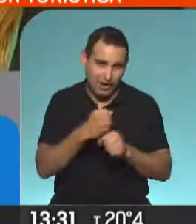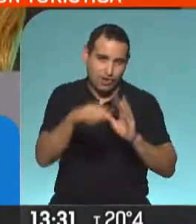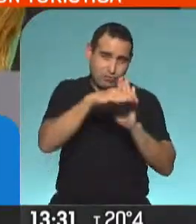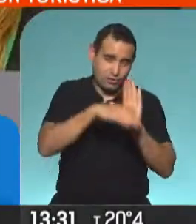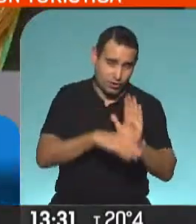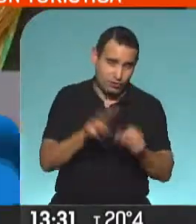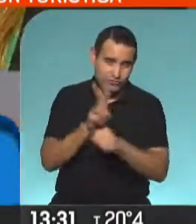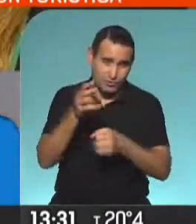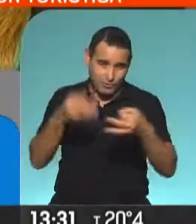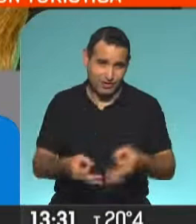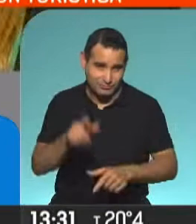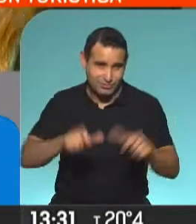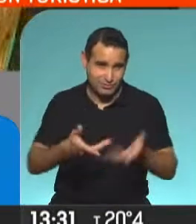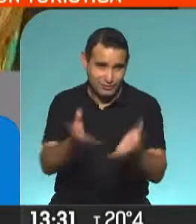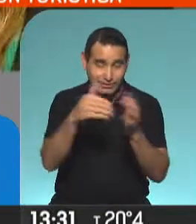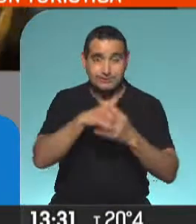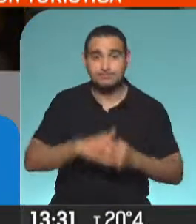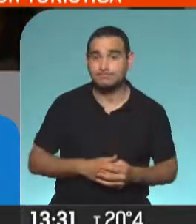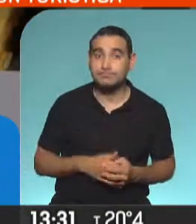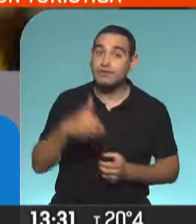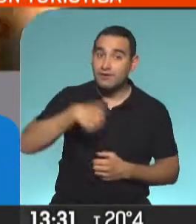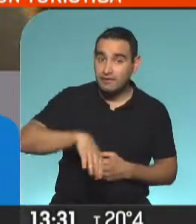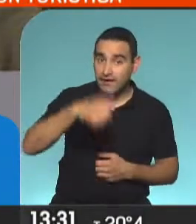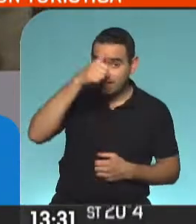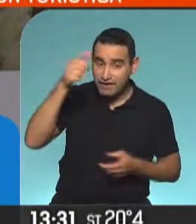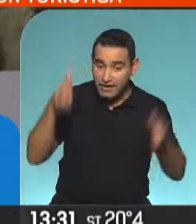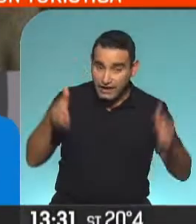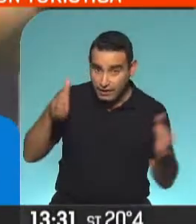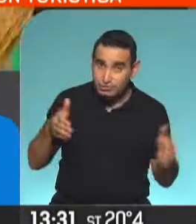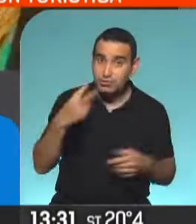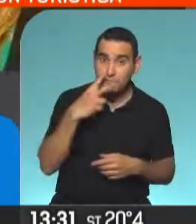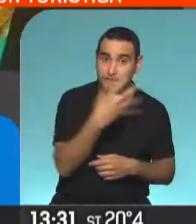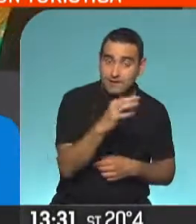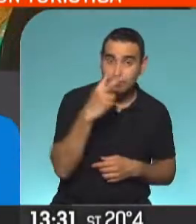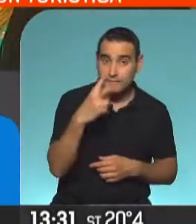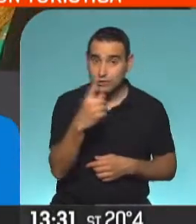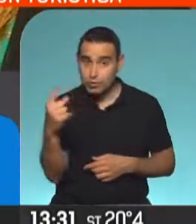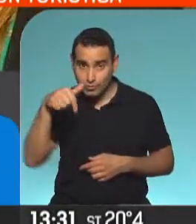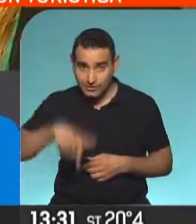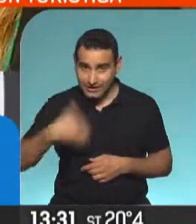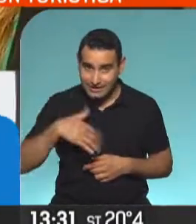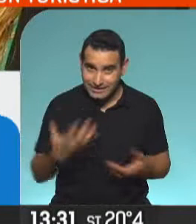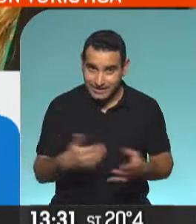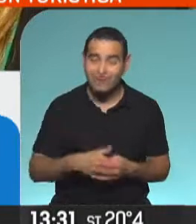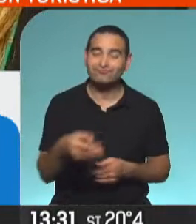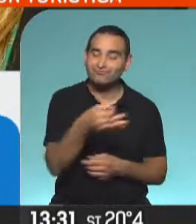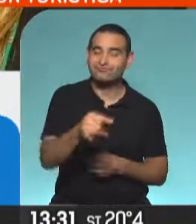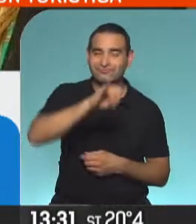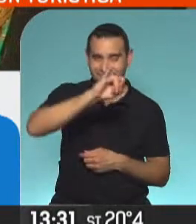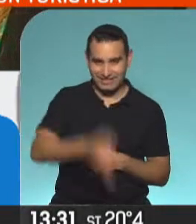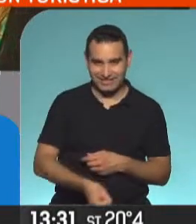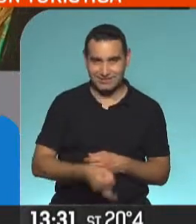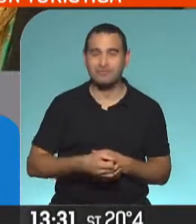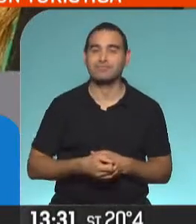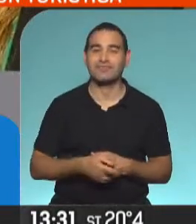seguridad de todas las personas. Entonces vamos a tener temporada de verano 2020-2021 en nuestro país, en Argentina. Sí, ese es